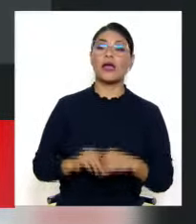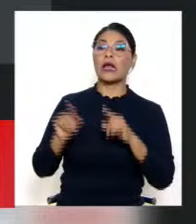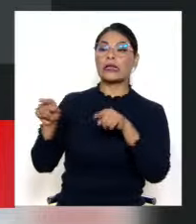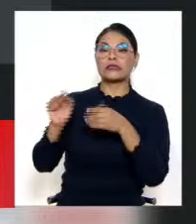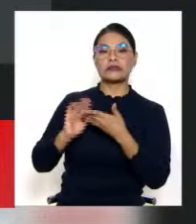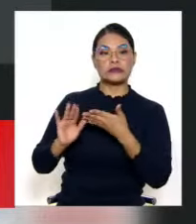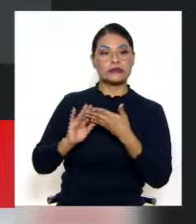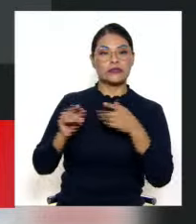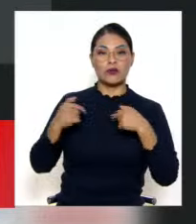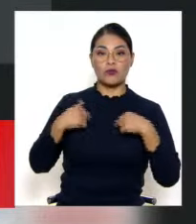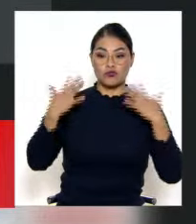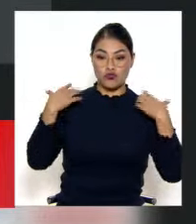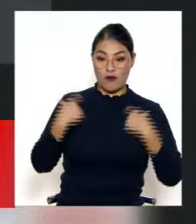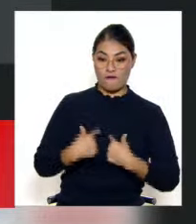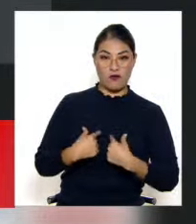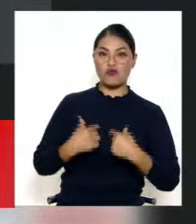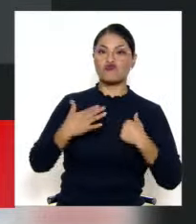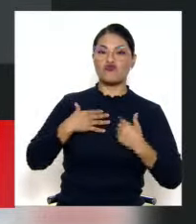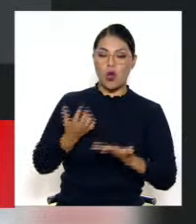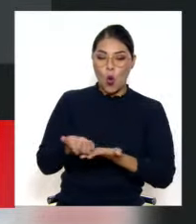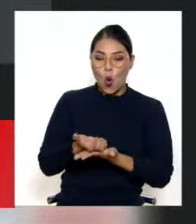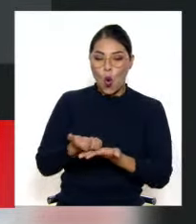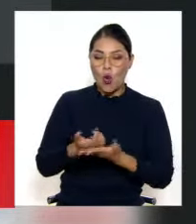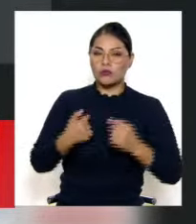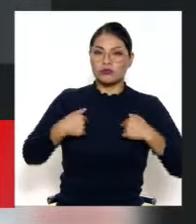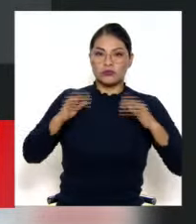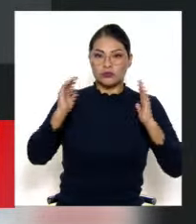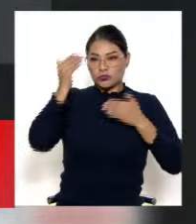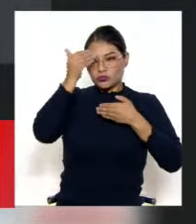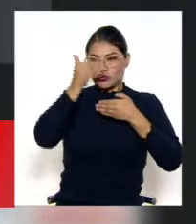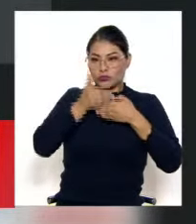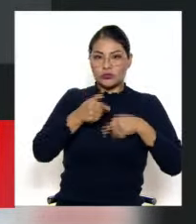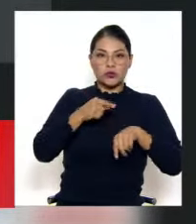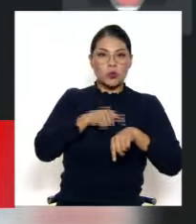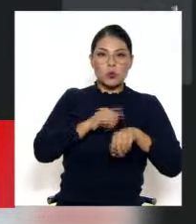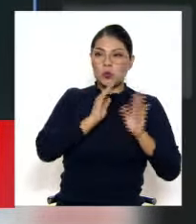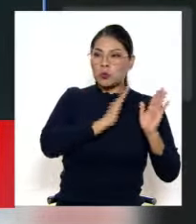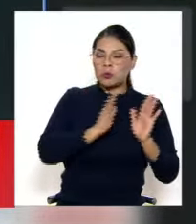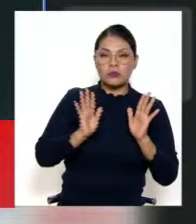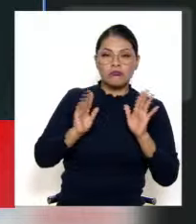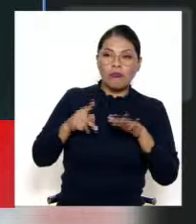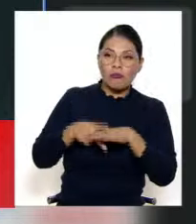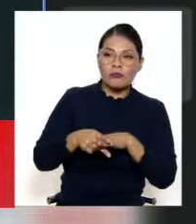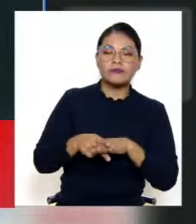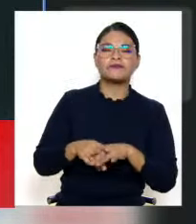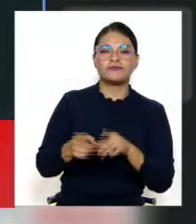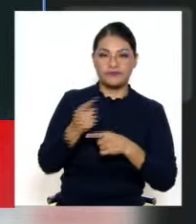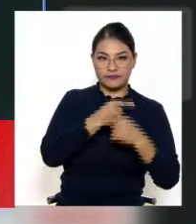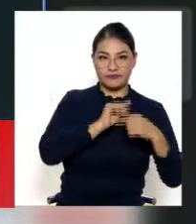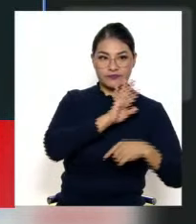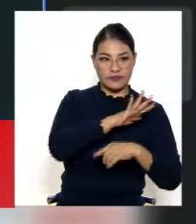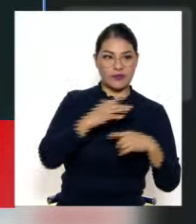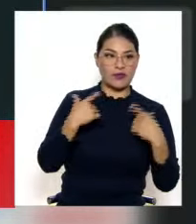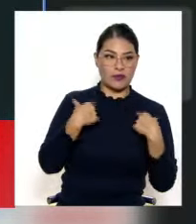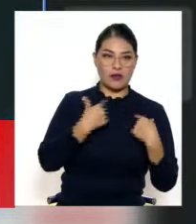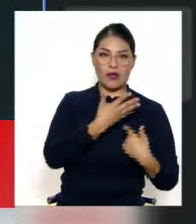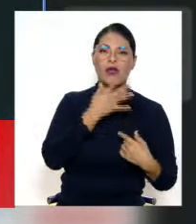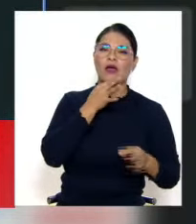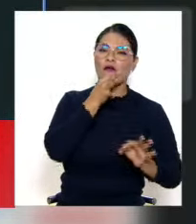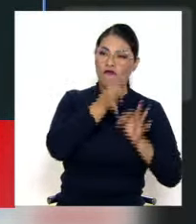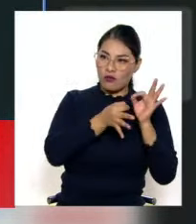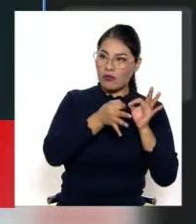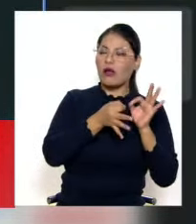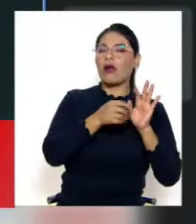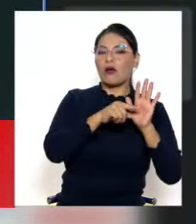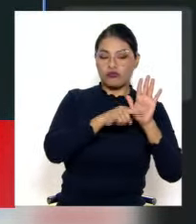señalando que no era abogado sino economista y que desconocía El proceder en estos casos de inmediato suñiga urday continuó